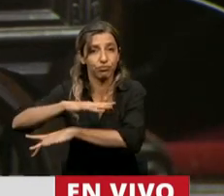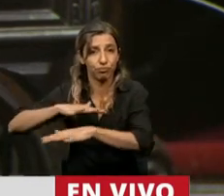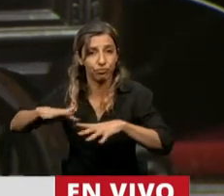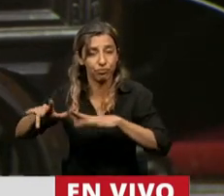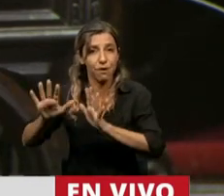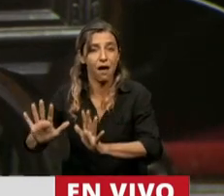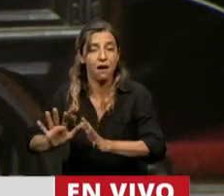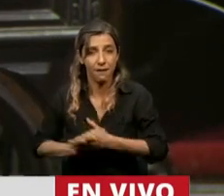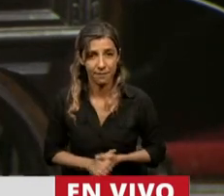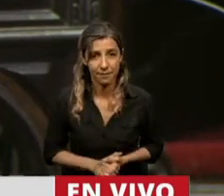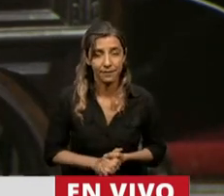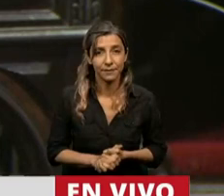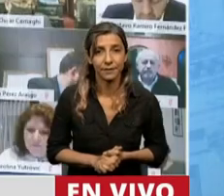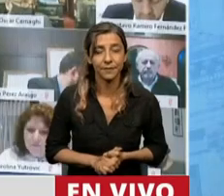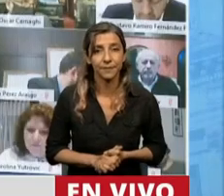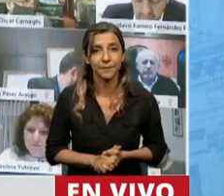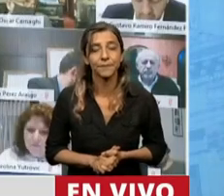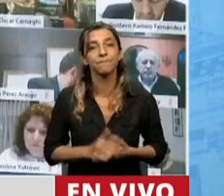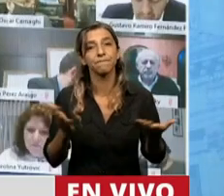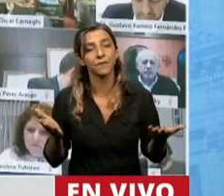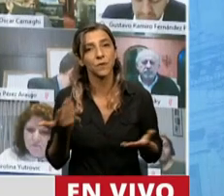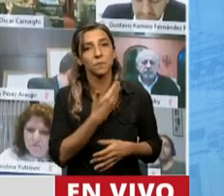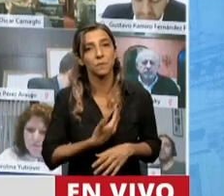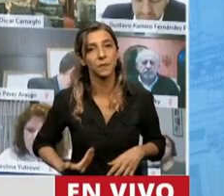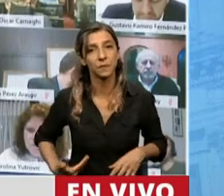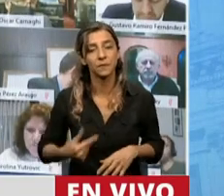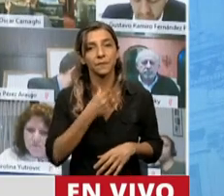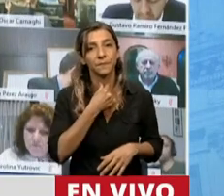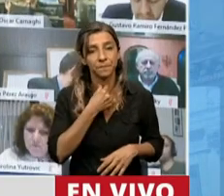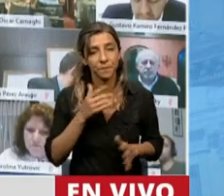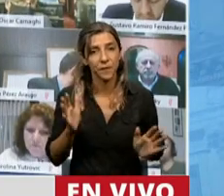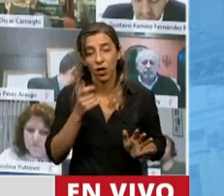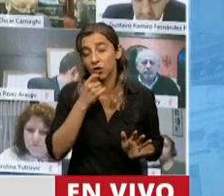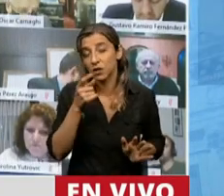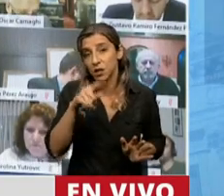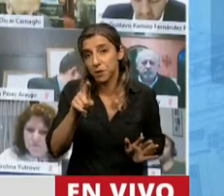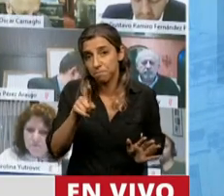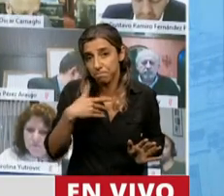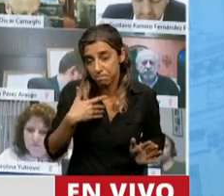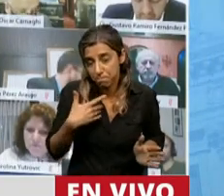distrito de Lomas de Zamora. Presidente, yo quiero, si me permite,